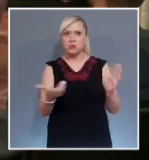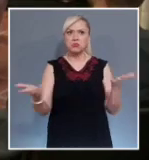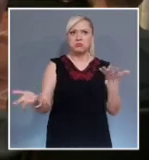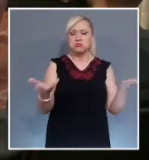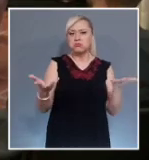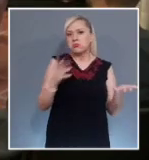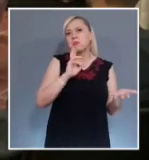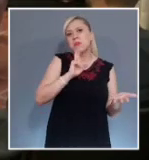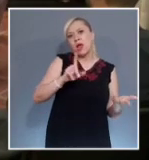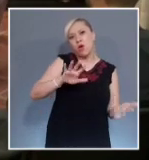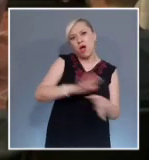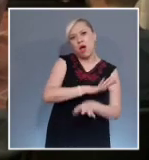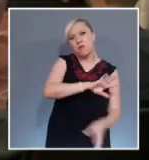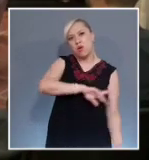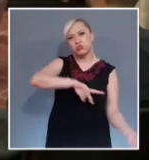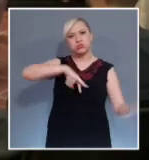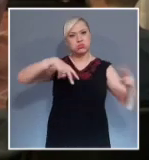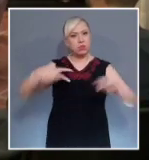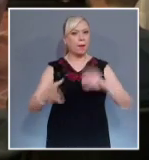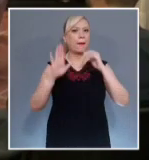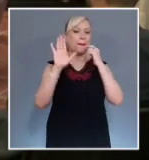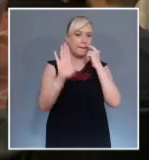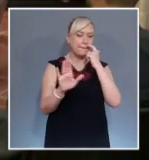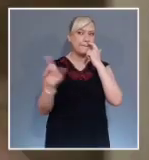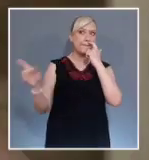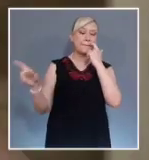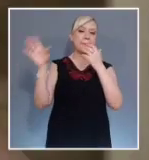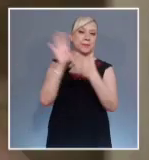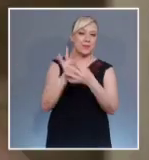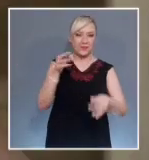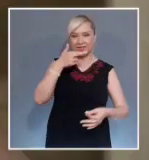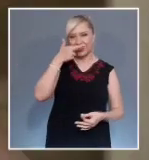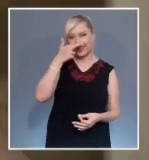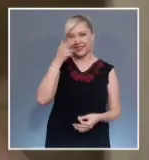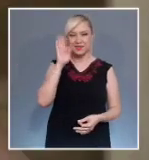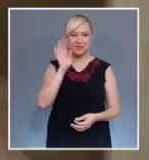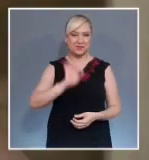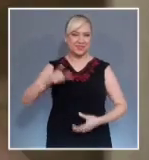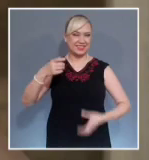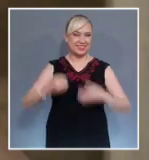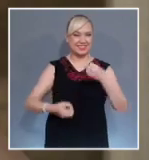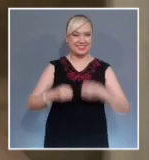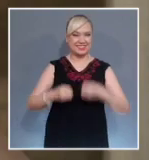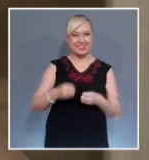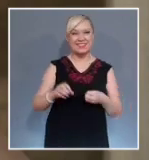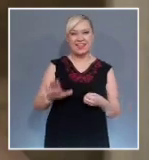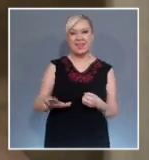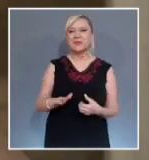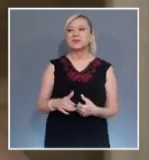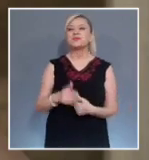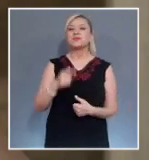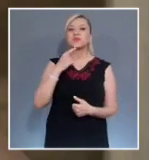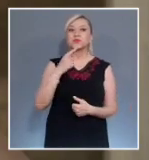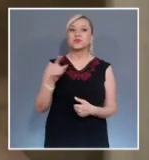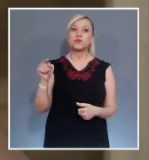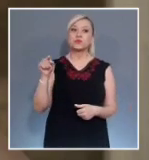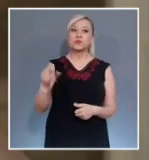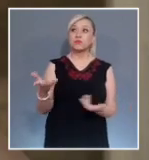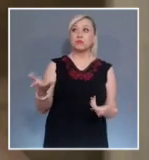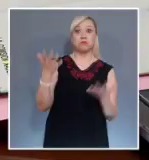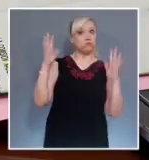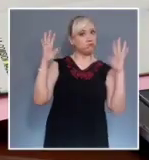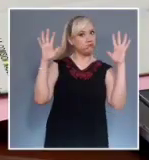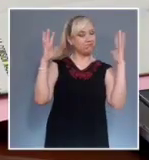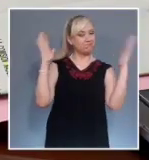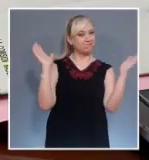la ministra de la suprema corte Ana Margarita Ríos fajar celebro la aprobación en el Congreso de La Unión del nuevo código Nacional de procedimientos